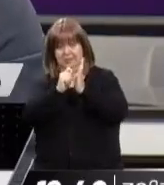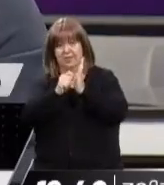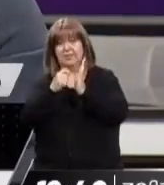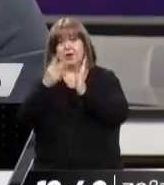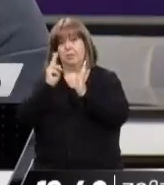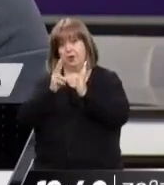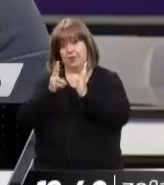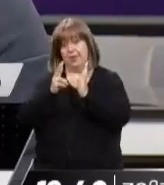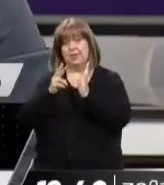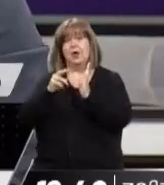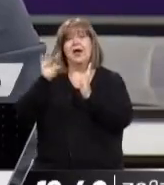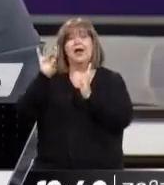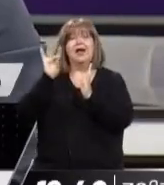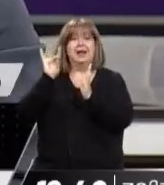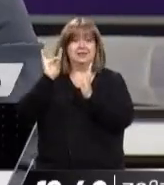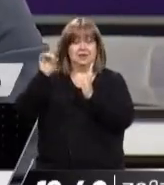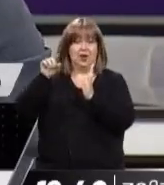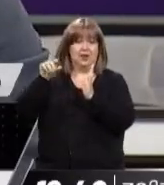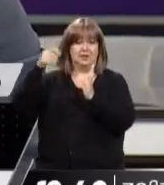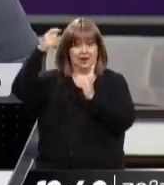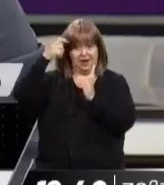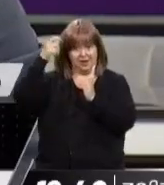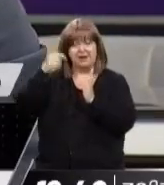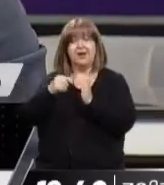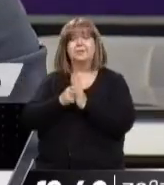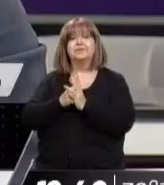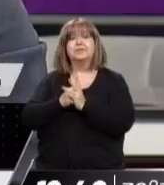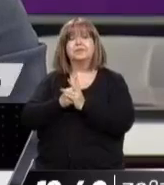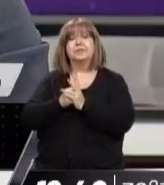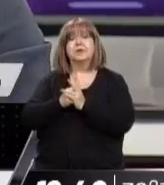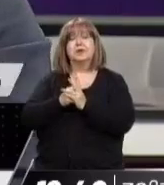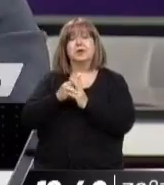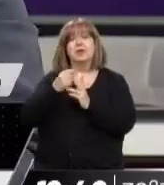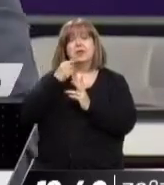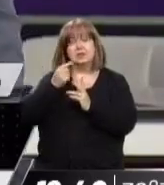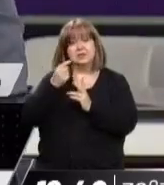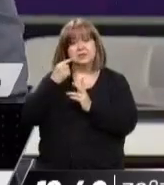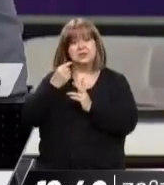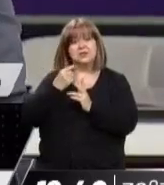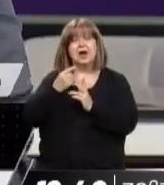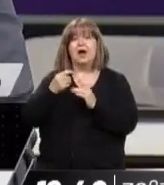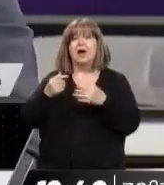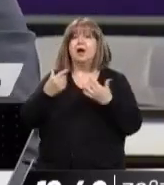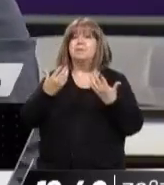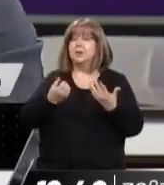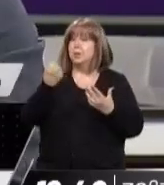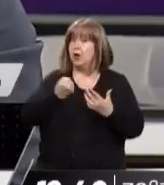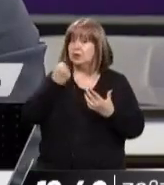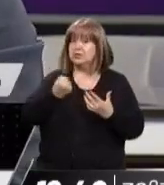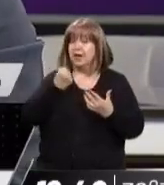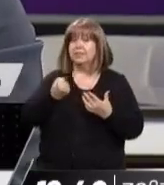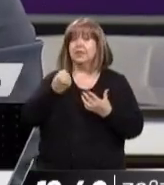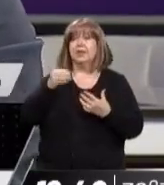allá de eso. A ver, lo que estuvo bueno, que lo dijo y lo comparto con Marcelino también, que dijo que instaló el debate a, sí, nivel provincial,